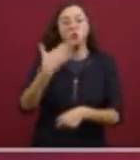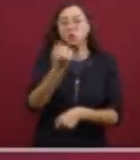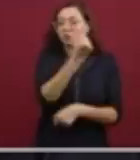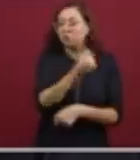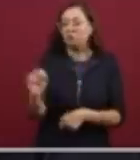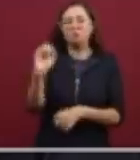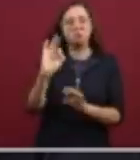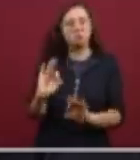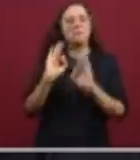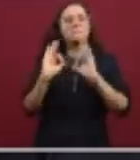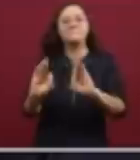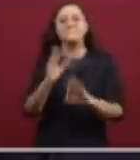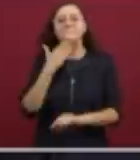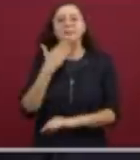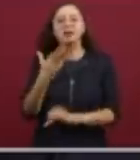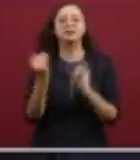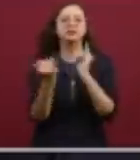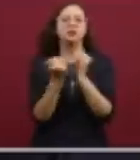México.